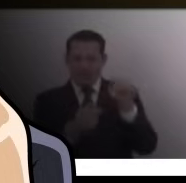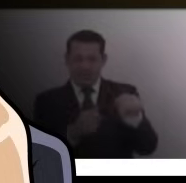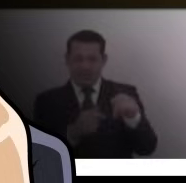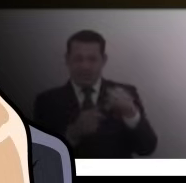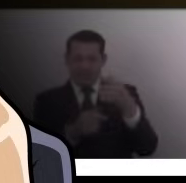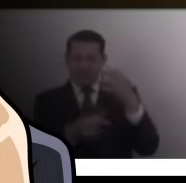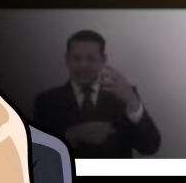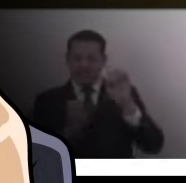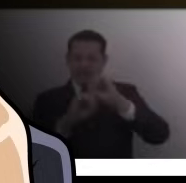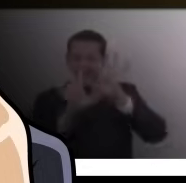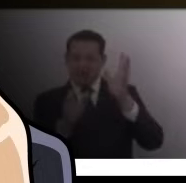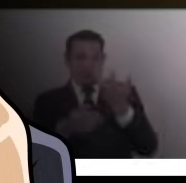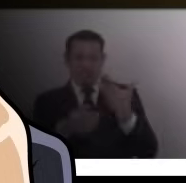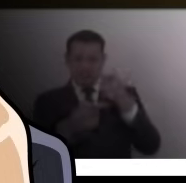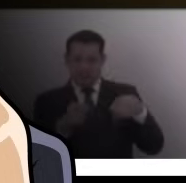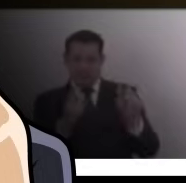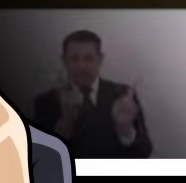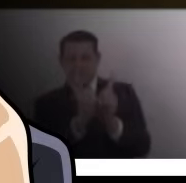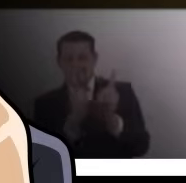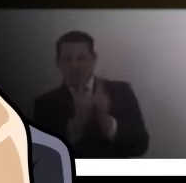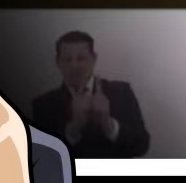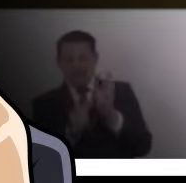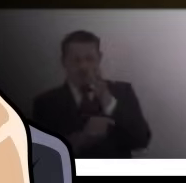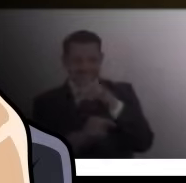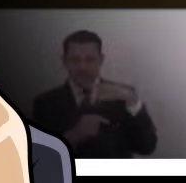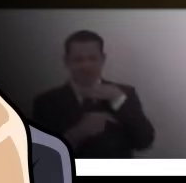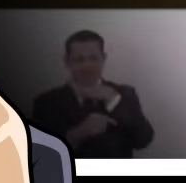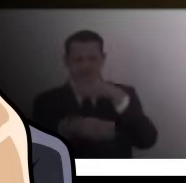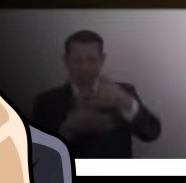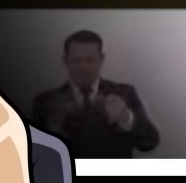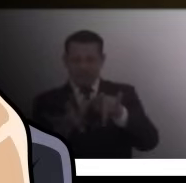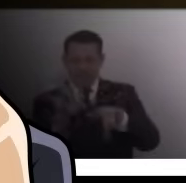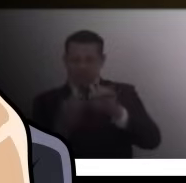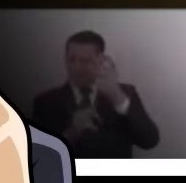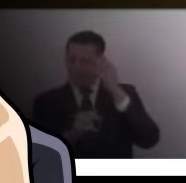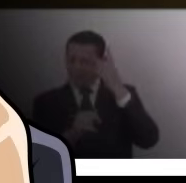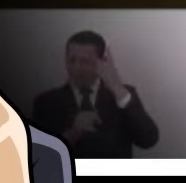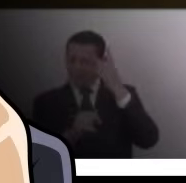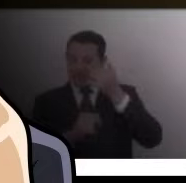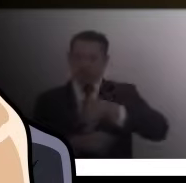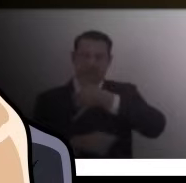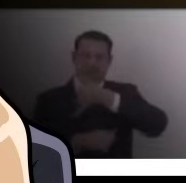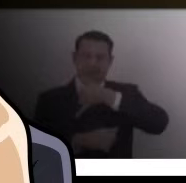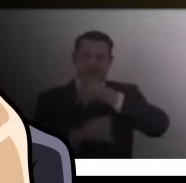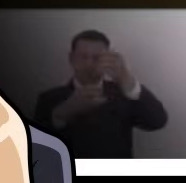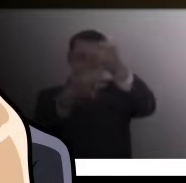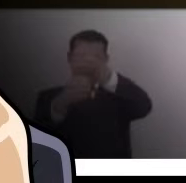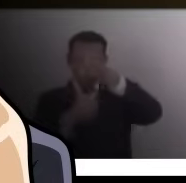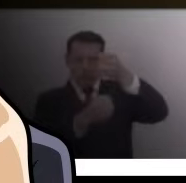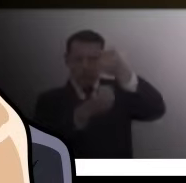Era obvio que eso es lo que nosotros nos venimos a encontrar aquí. Eran oficinas que más parecían bares o